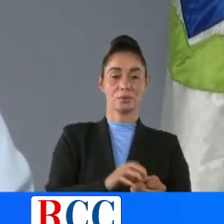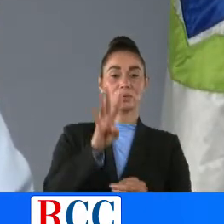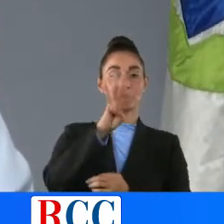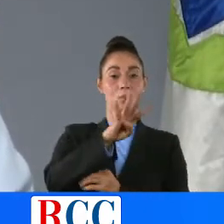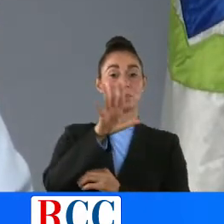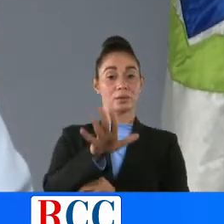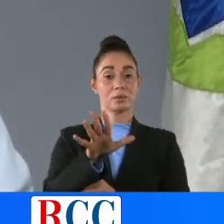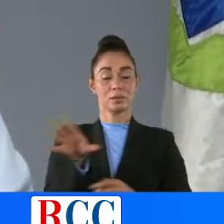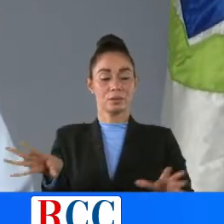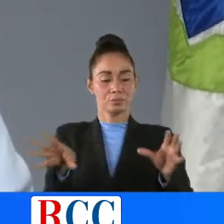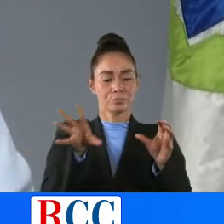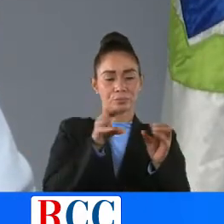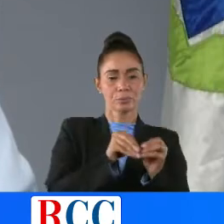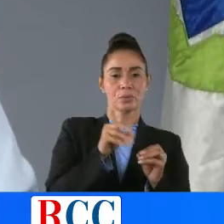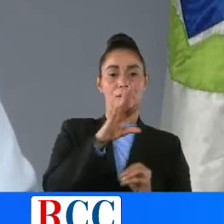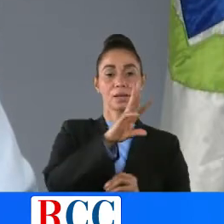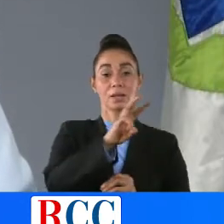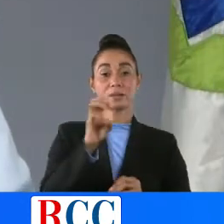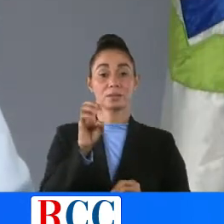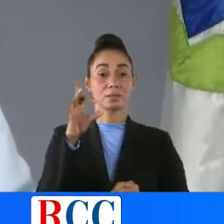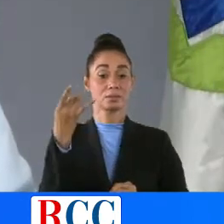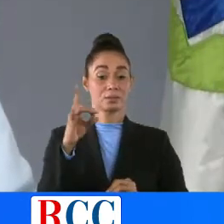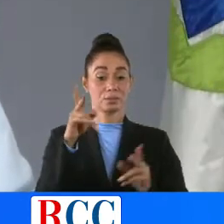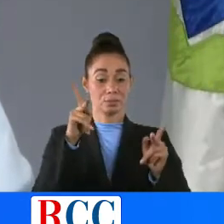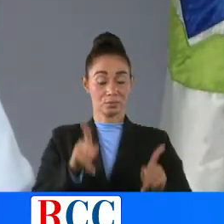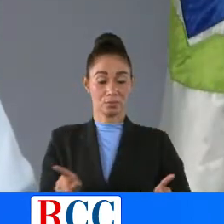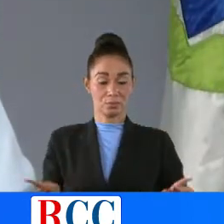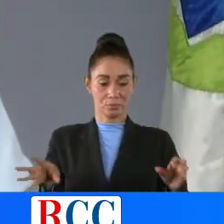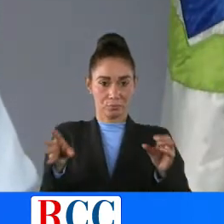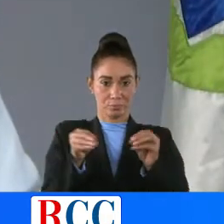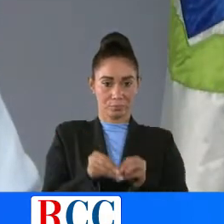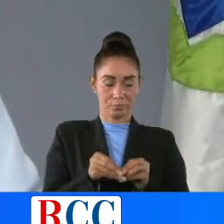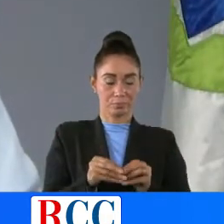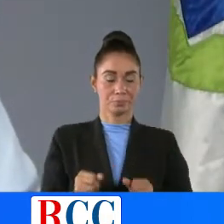de 618. Informamos a la vez